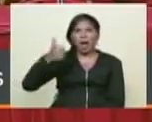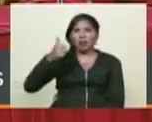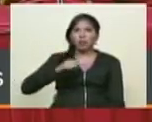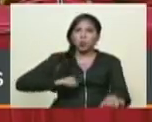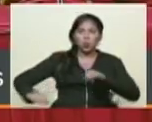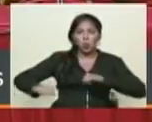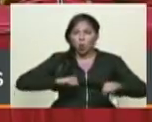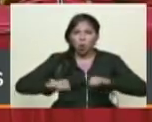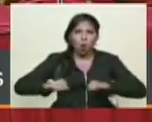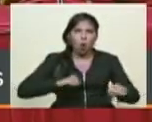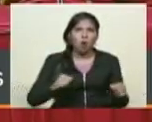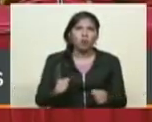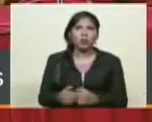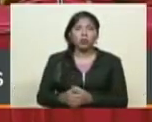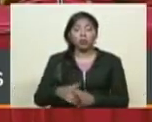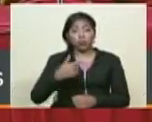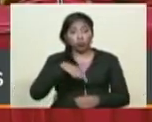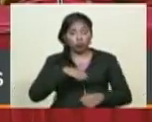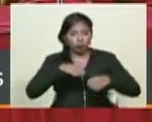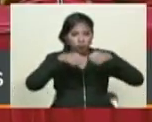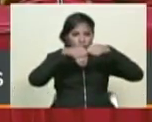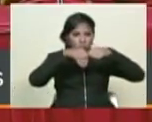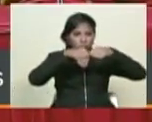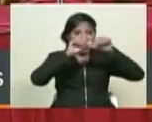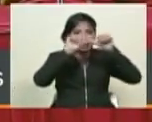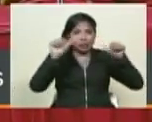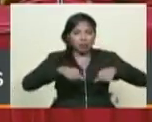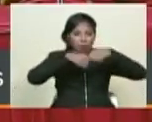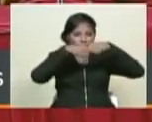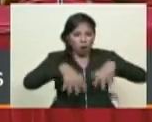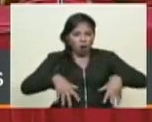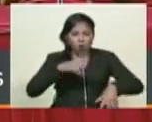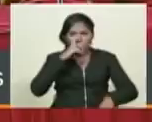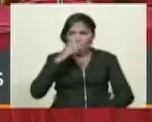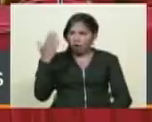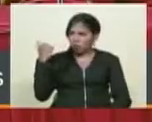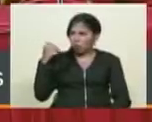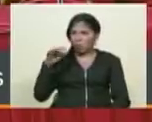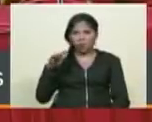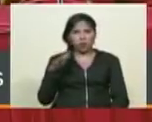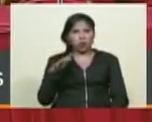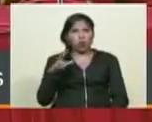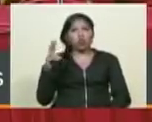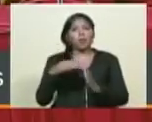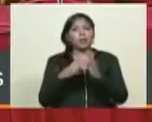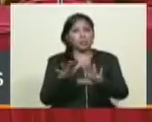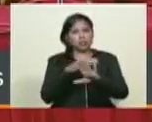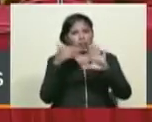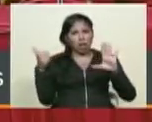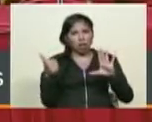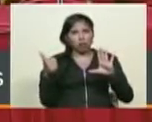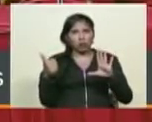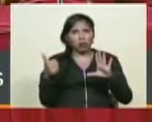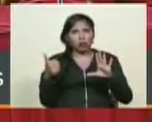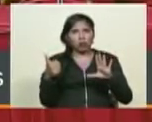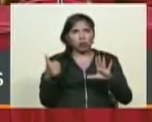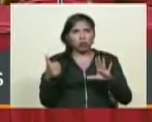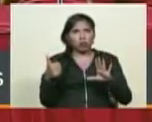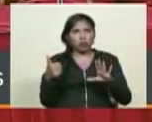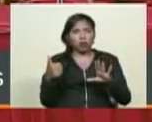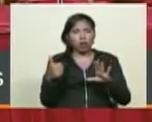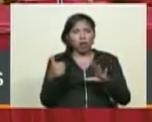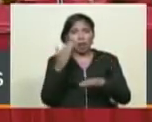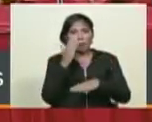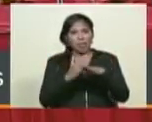Nosotros cuando renovamos estructuras hace un año, ¿verdad? Un año, el 2016. No hemos cumplido, no, a mediados